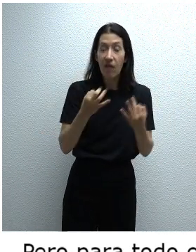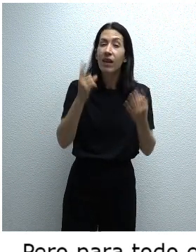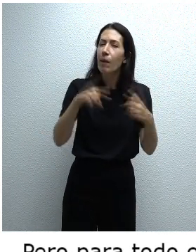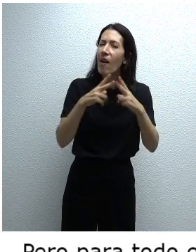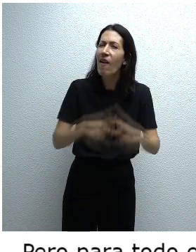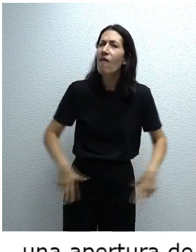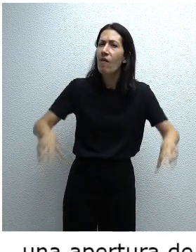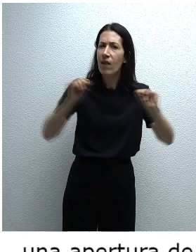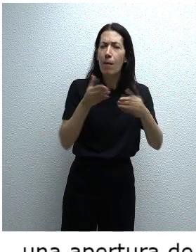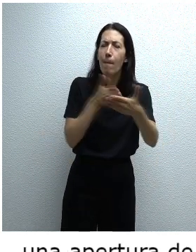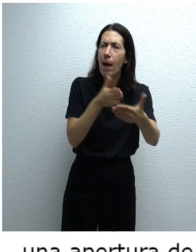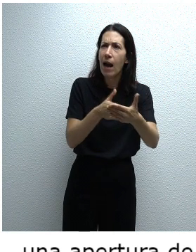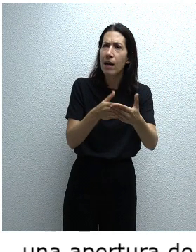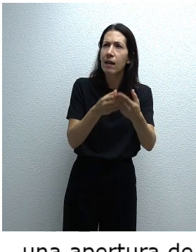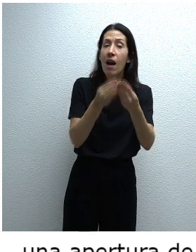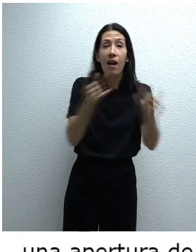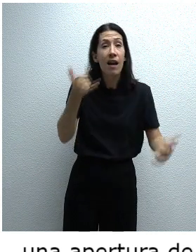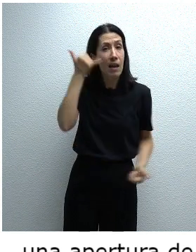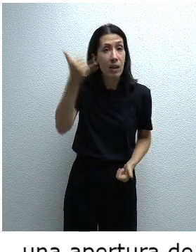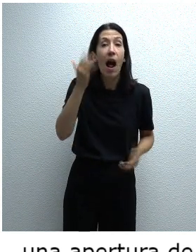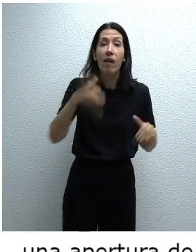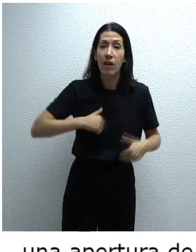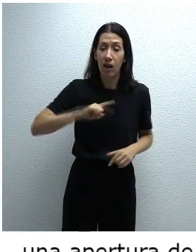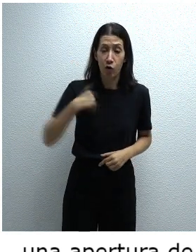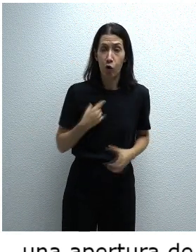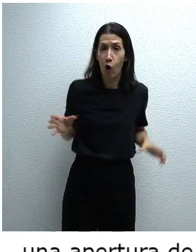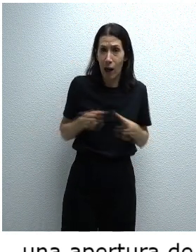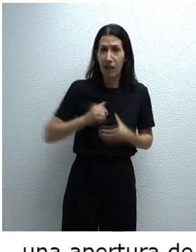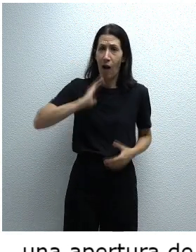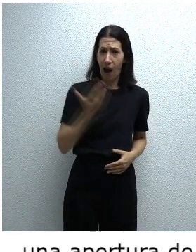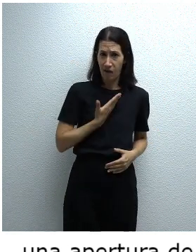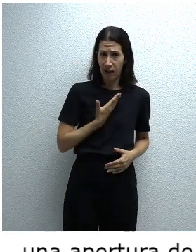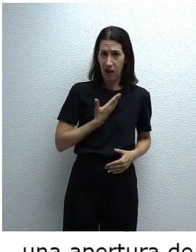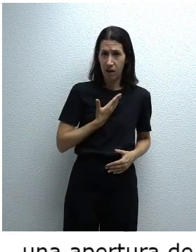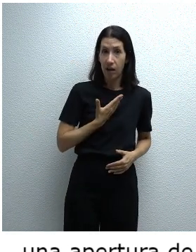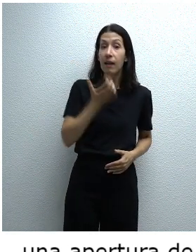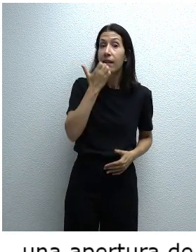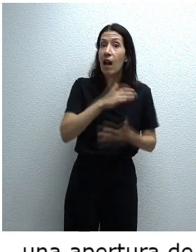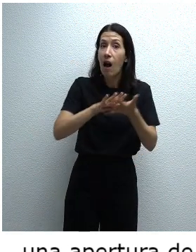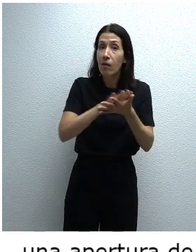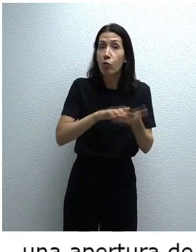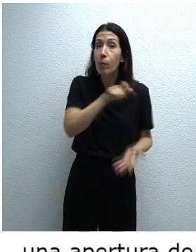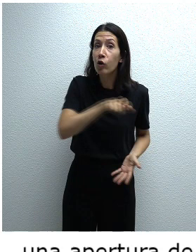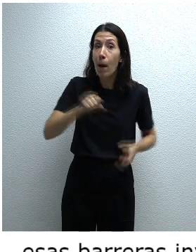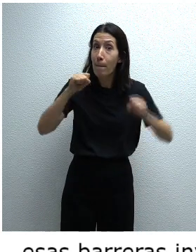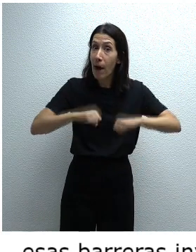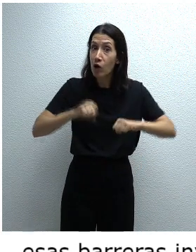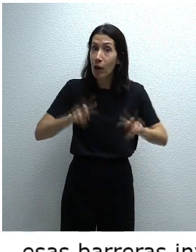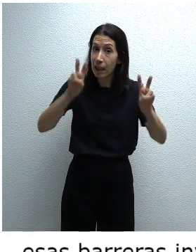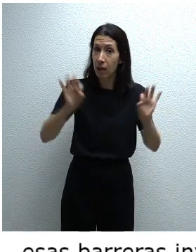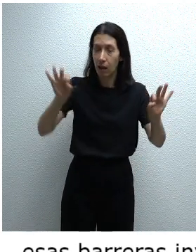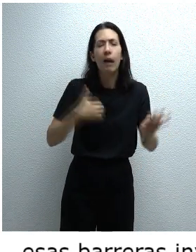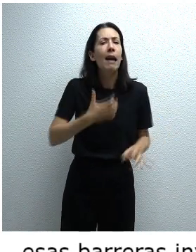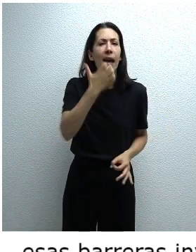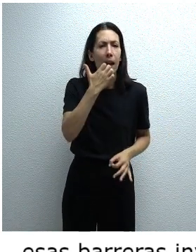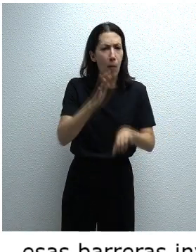barreras invisibles que son las que más afectan a este colectivo. Si estamos hablando de personas mayores, pues, bueno, voy a poner un ejemplo